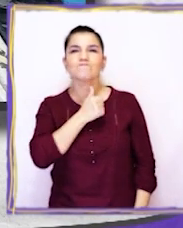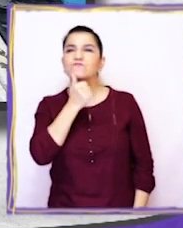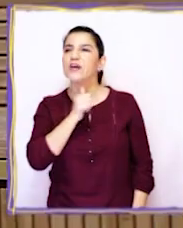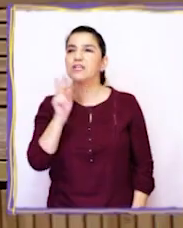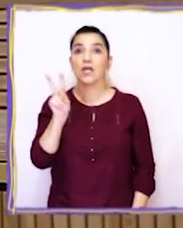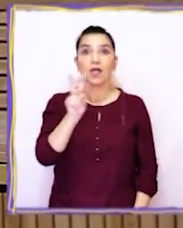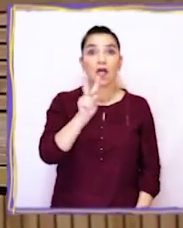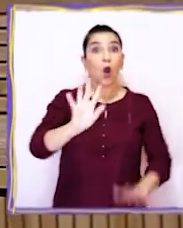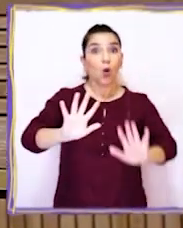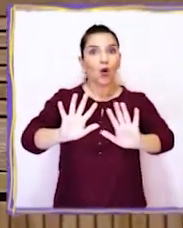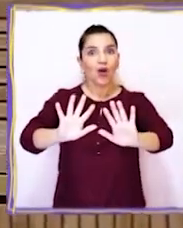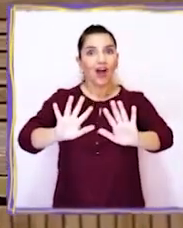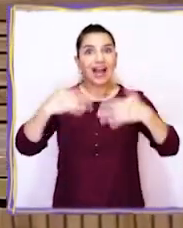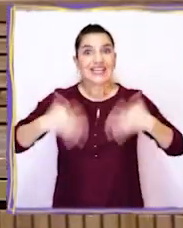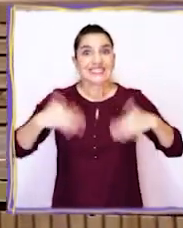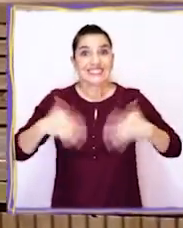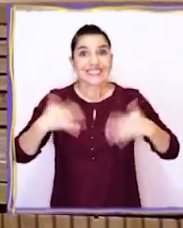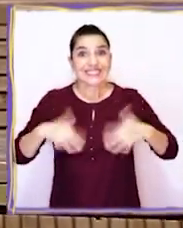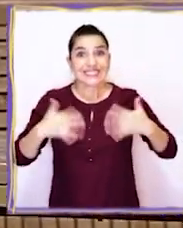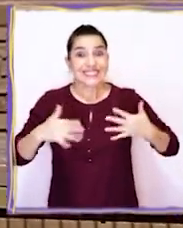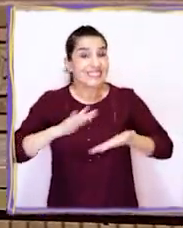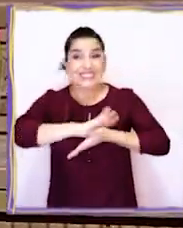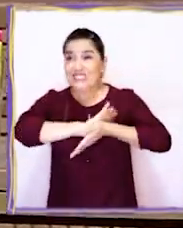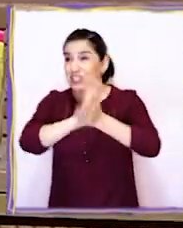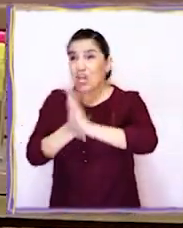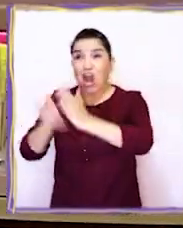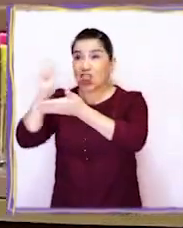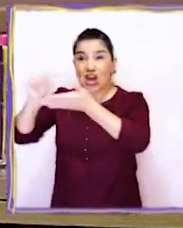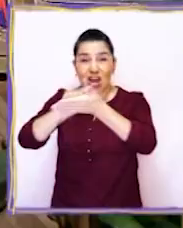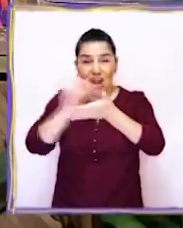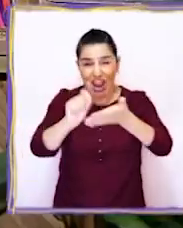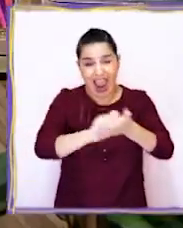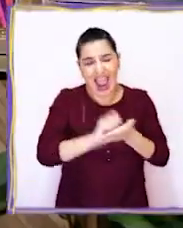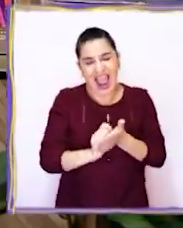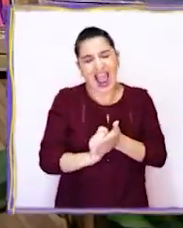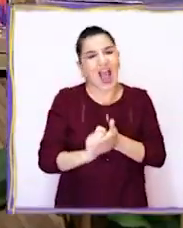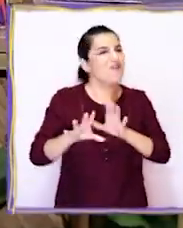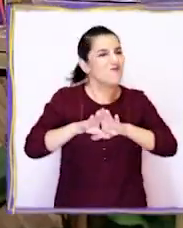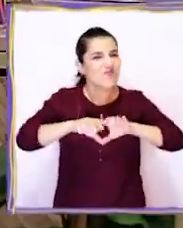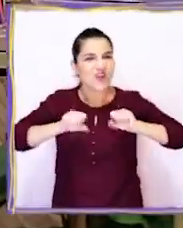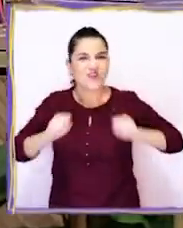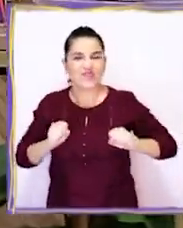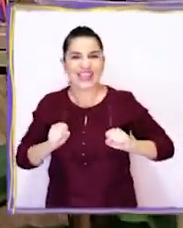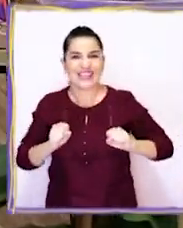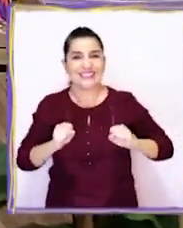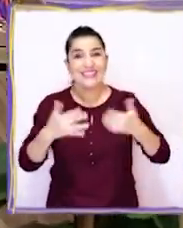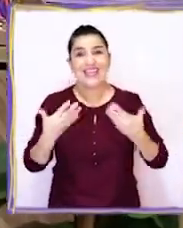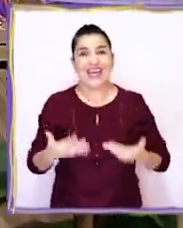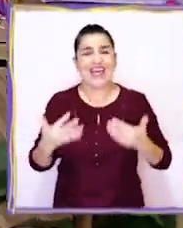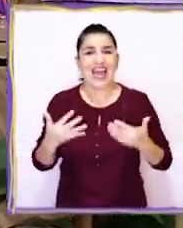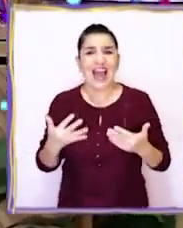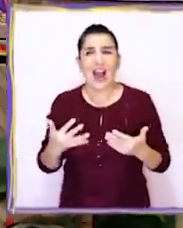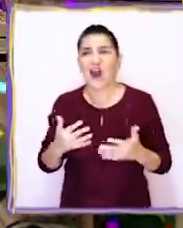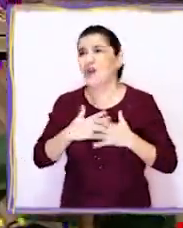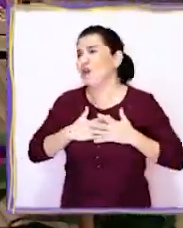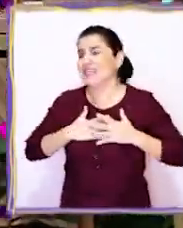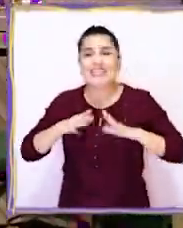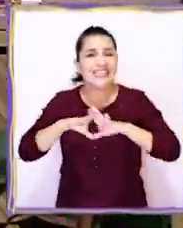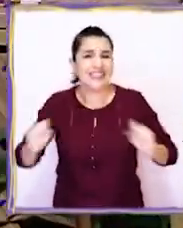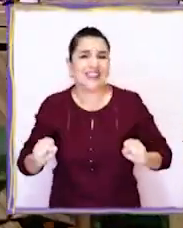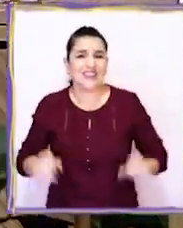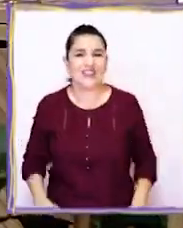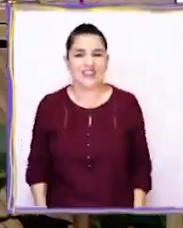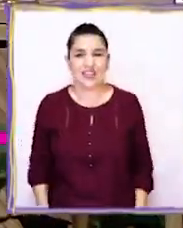nos queda... ¡Esperen! ¡Miren! ¡Lo completamos! ¡Por fin lo completamos! ¡Este extraño bachillerato está